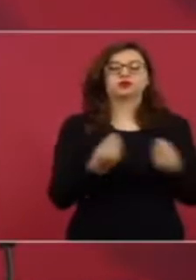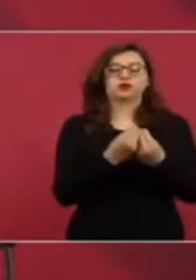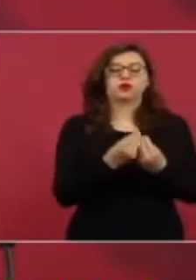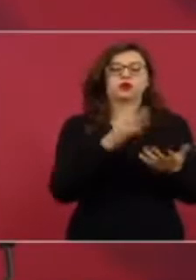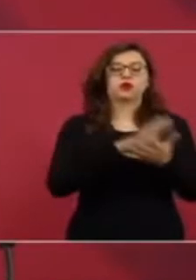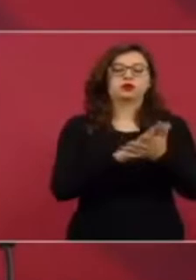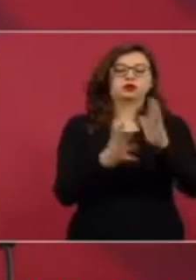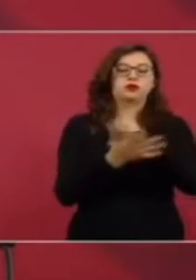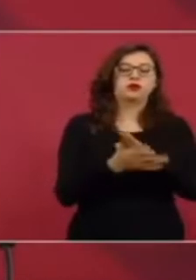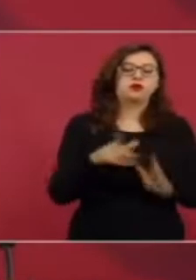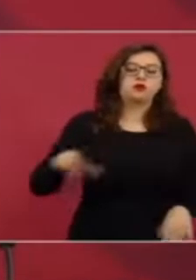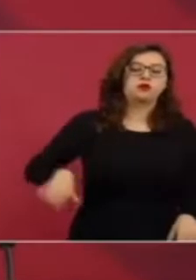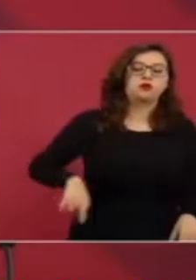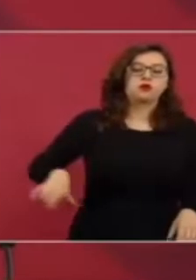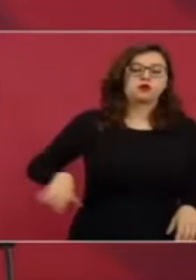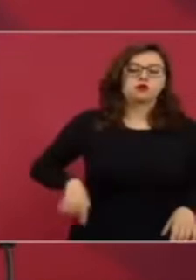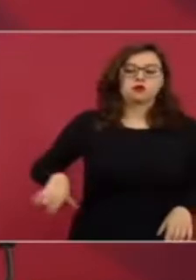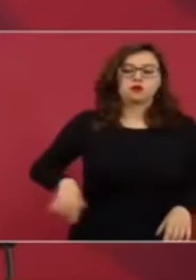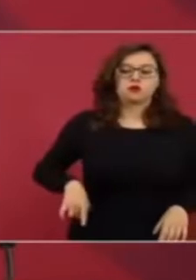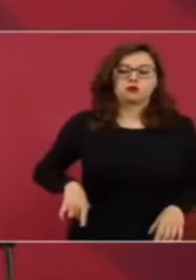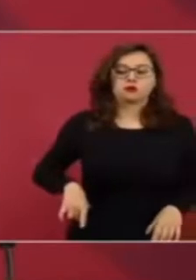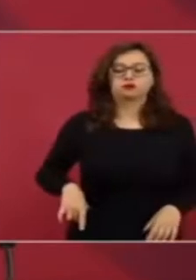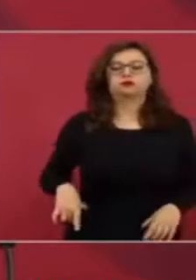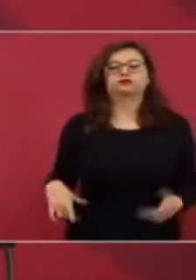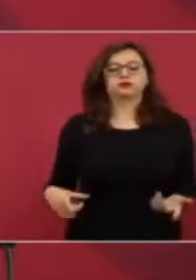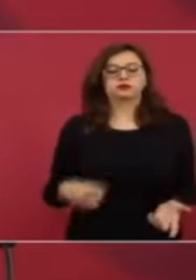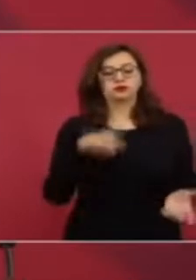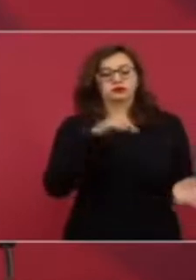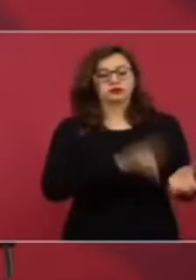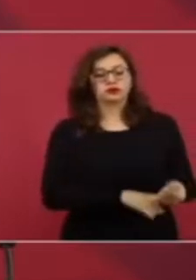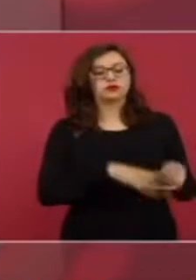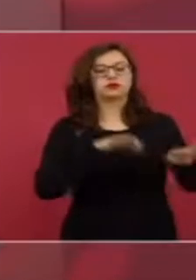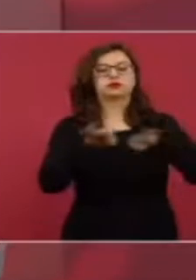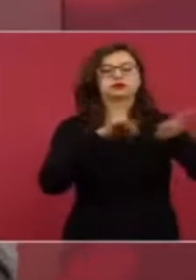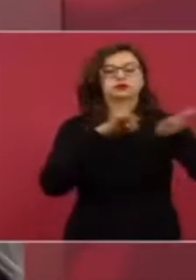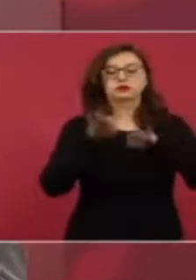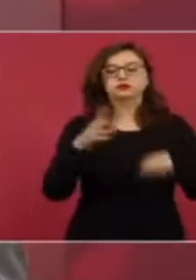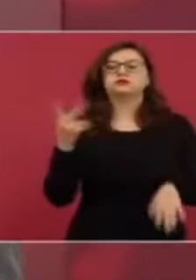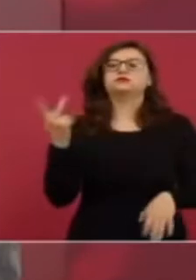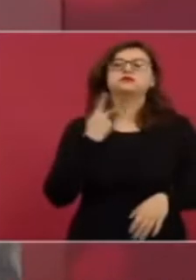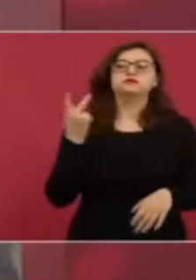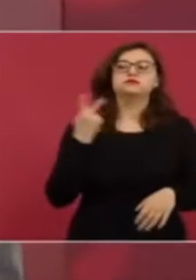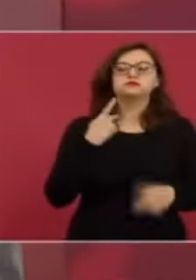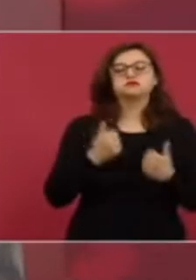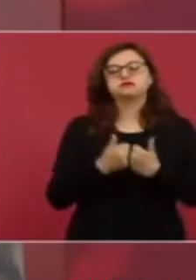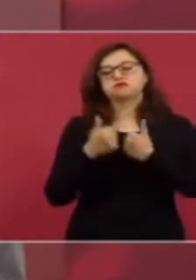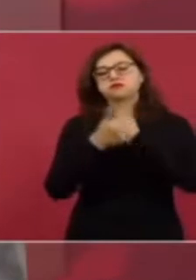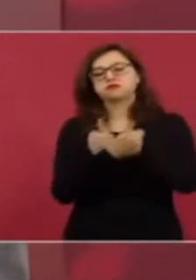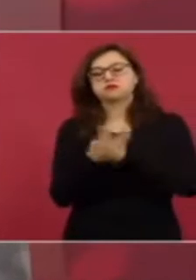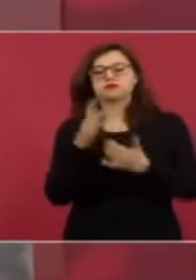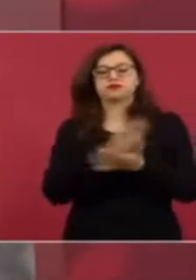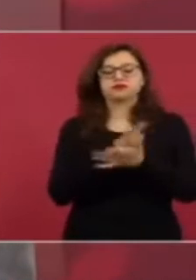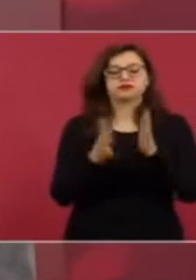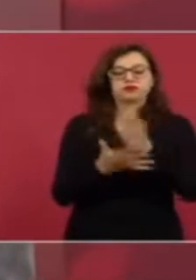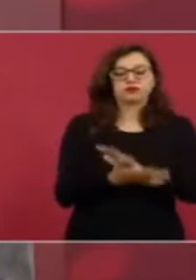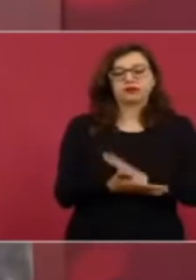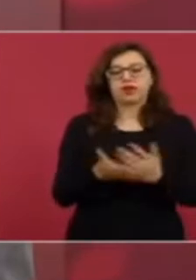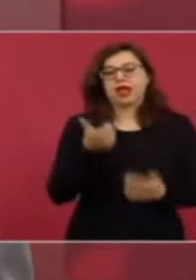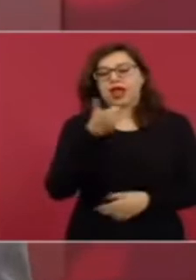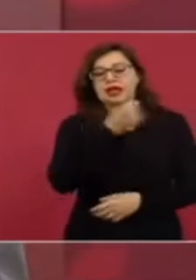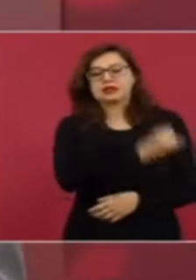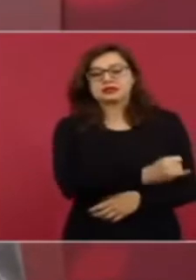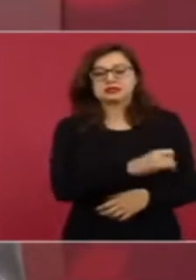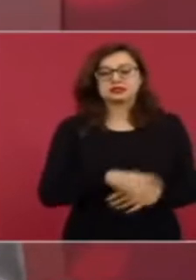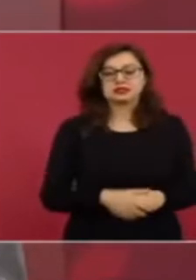gobierno, eran empresas de políticos o de traficantes de influencia. Por eso